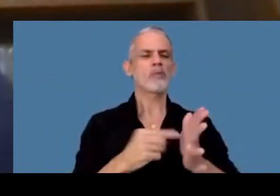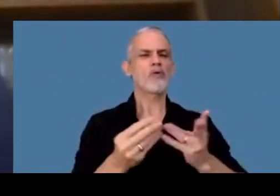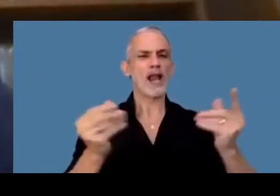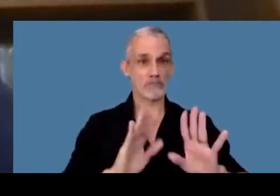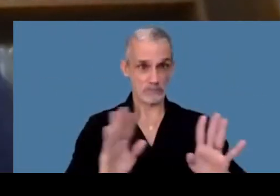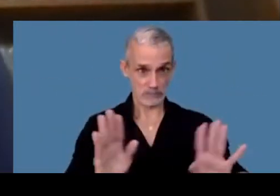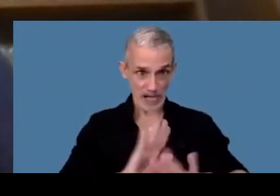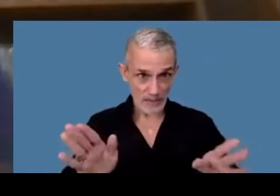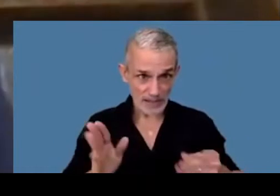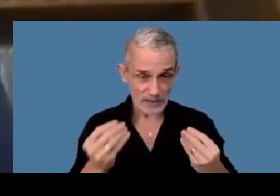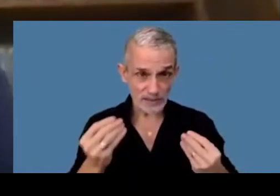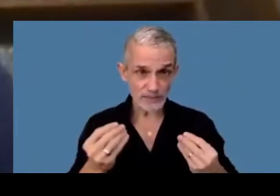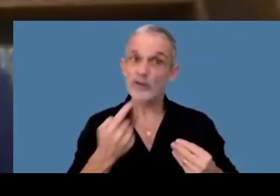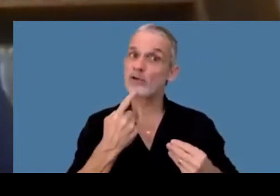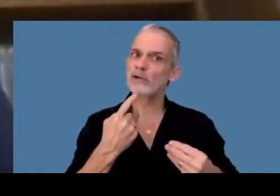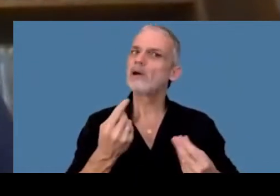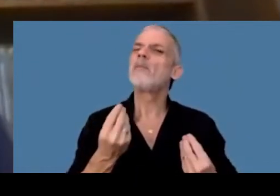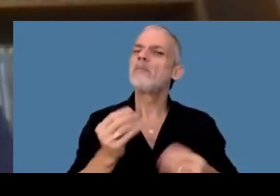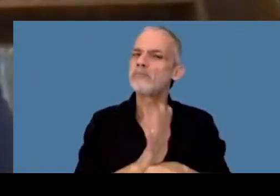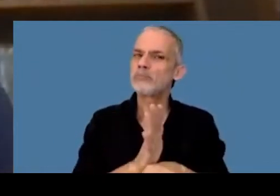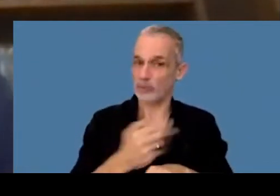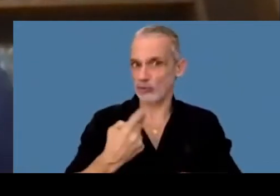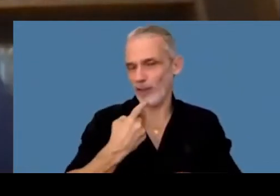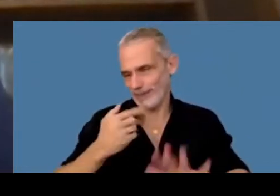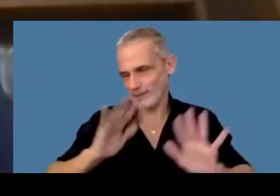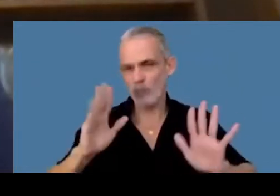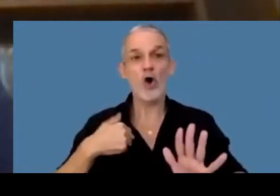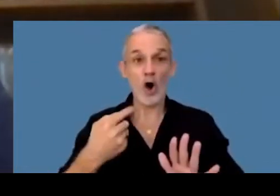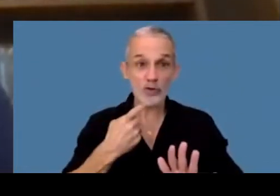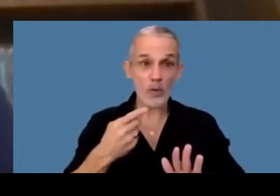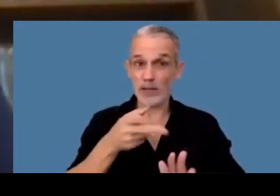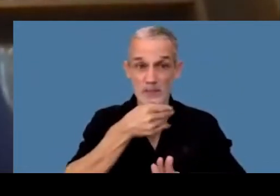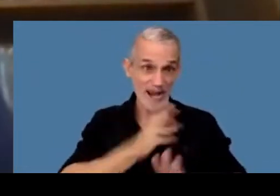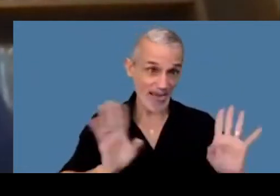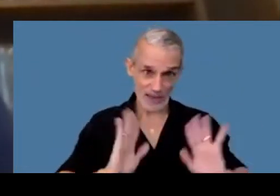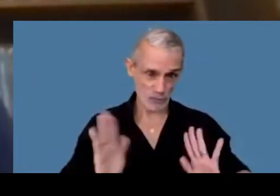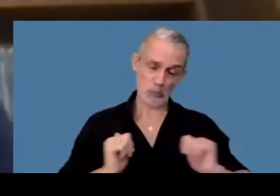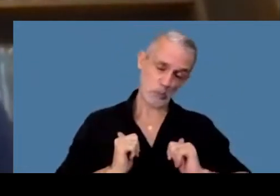mucho. Pero bueno, yo no voy a ser el que no va a decir más nada. Me gusta hablar.